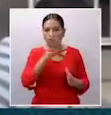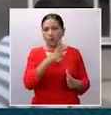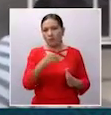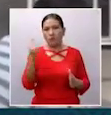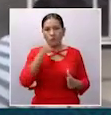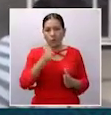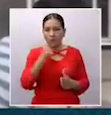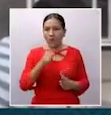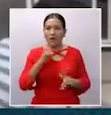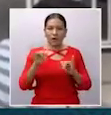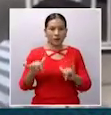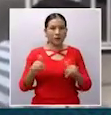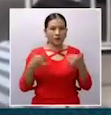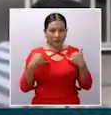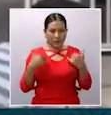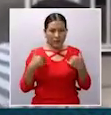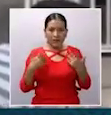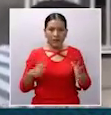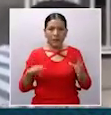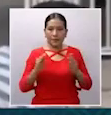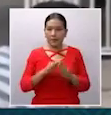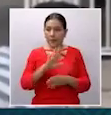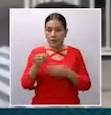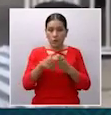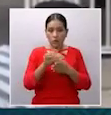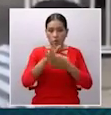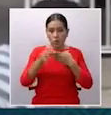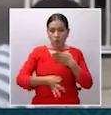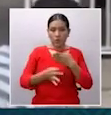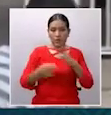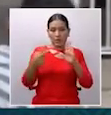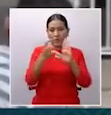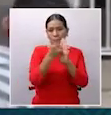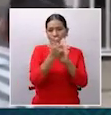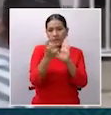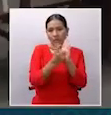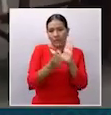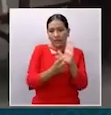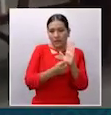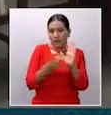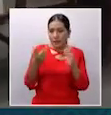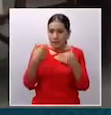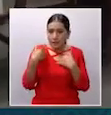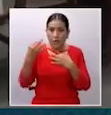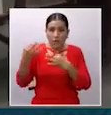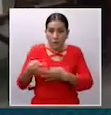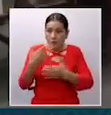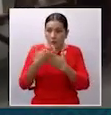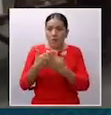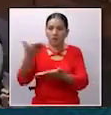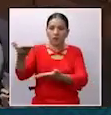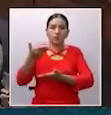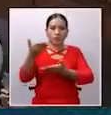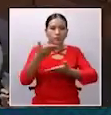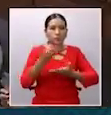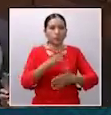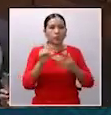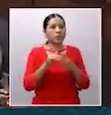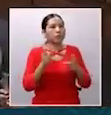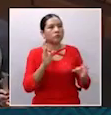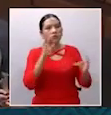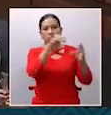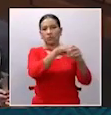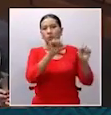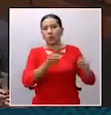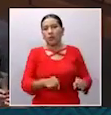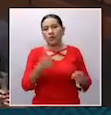tienen cumplimiento de esta convocatoria, de los requisitos que se necesita para poder ser magistrado, están habilitados